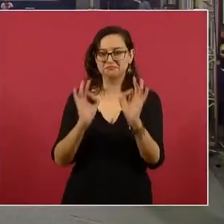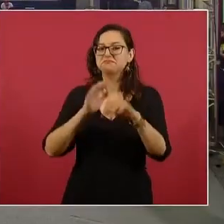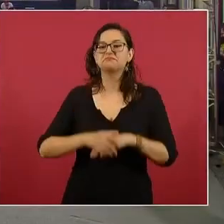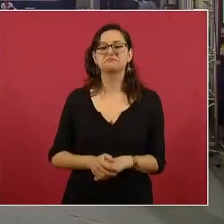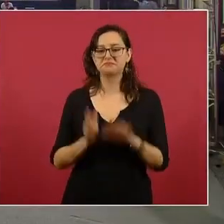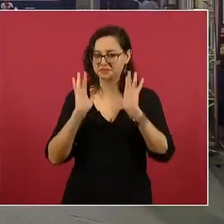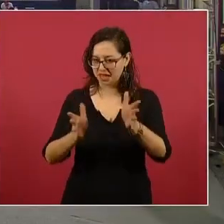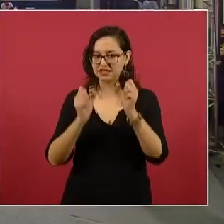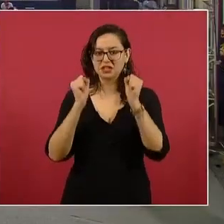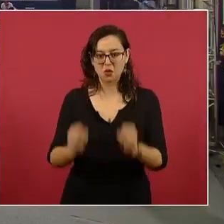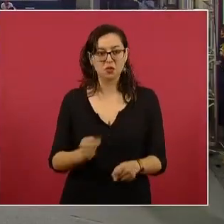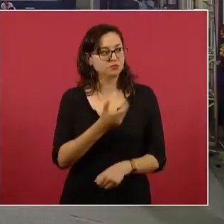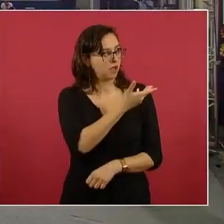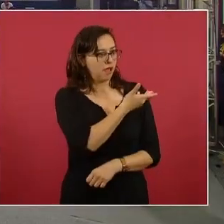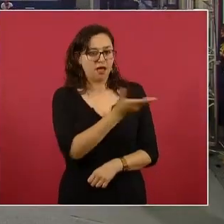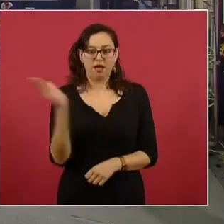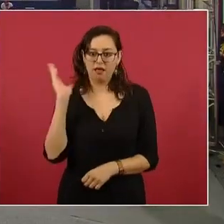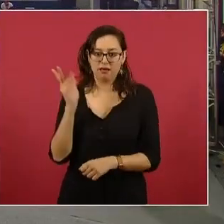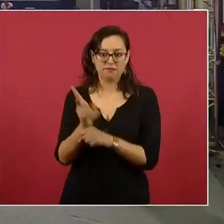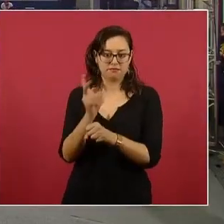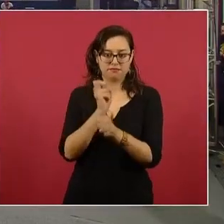La maestra Delfina.